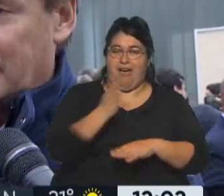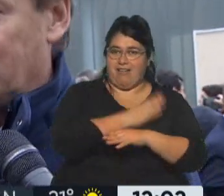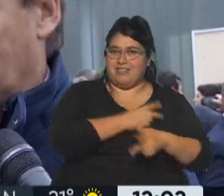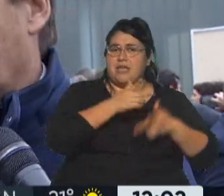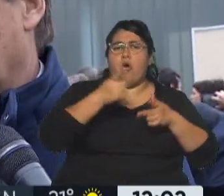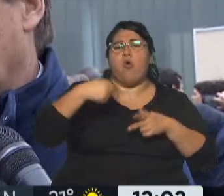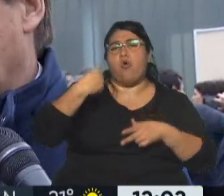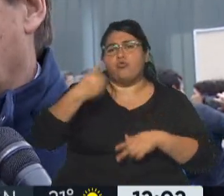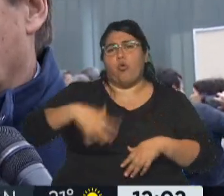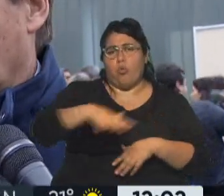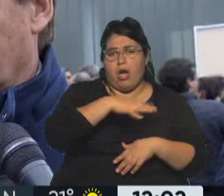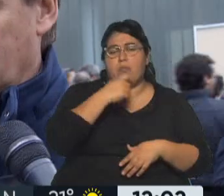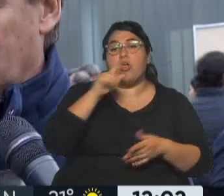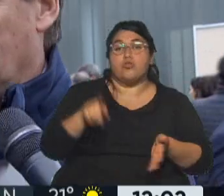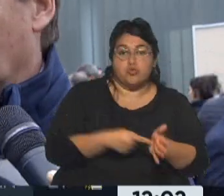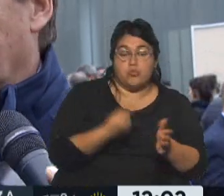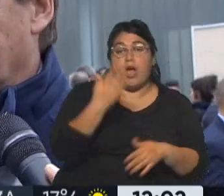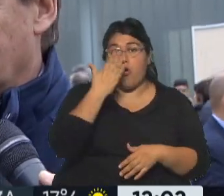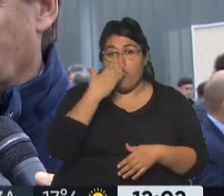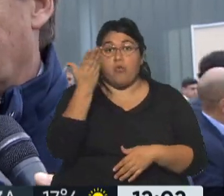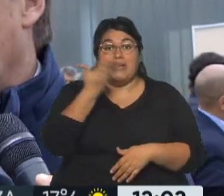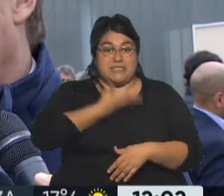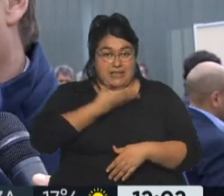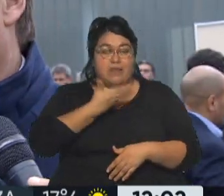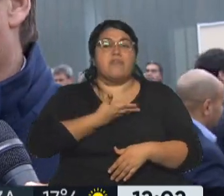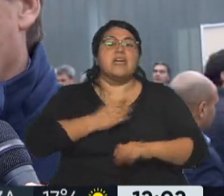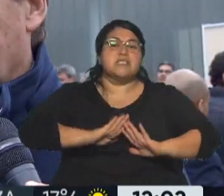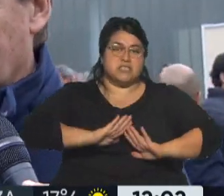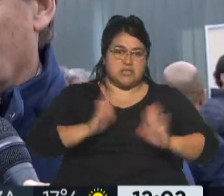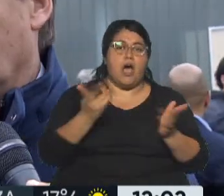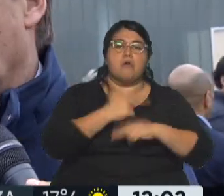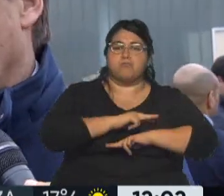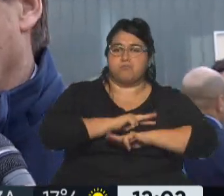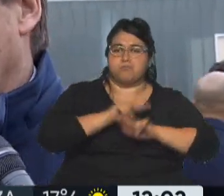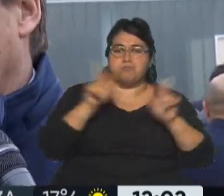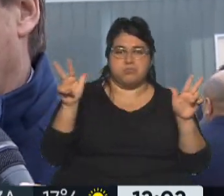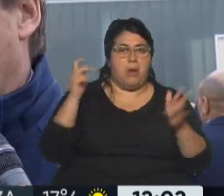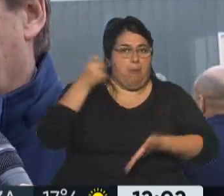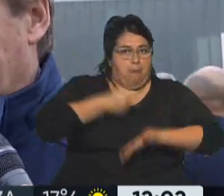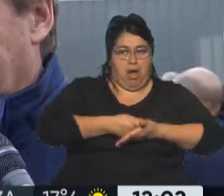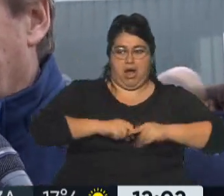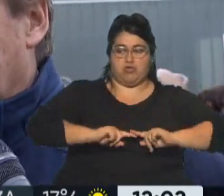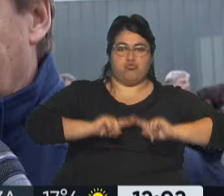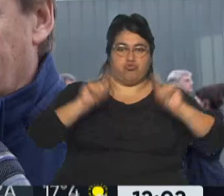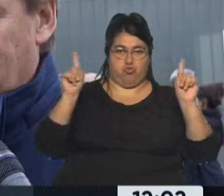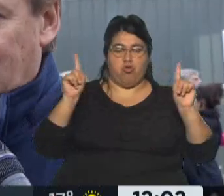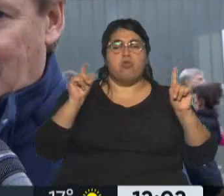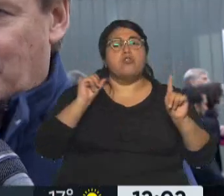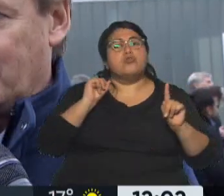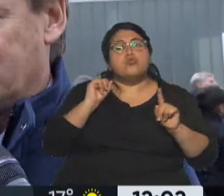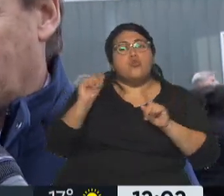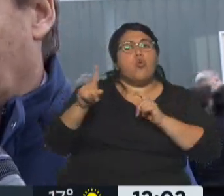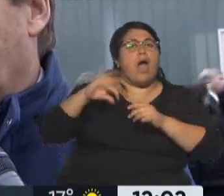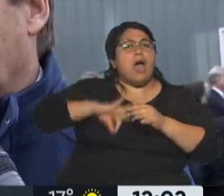otros distritos como la ciudad de Buenos Aires Córdoba y Santa Fe ya anunciaron que no lo harán porque están desarrollando su propia